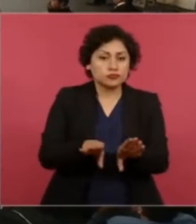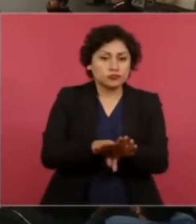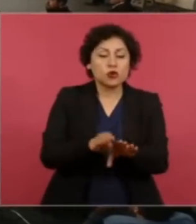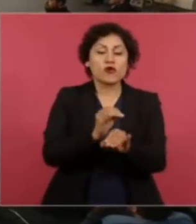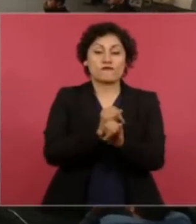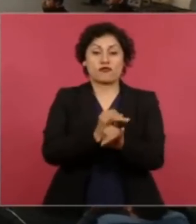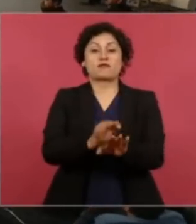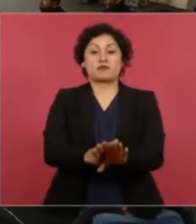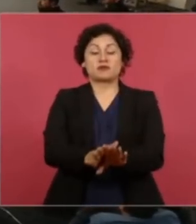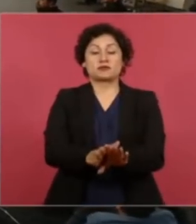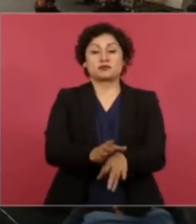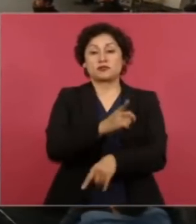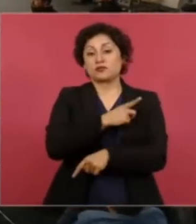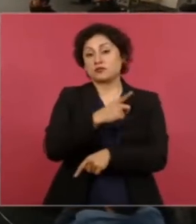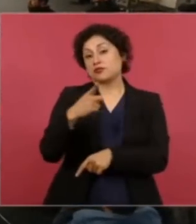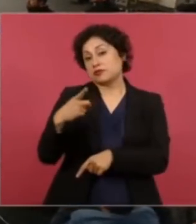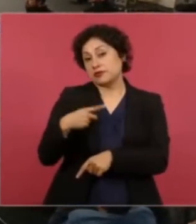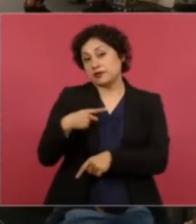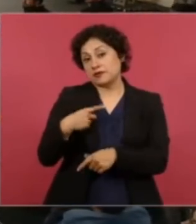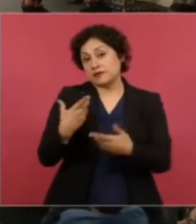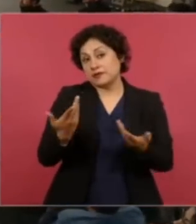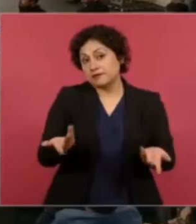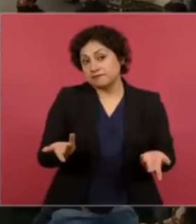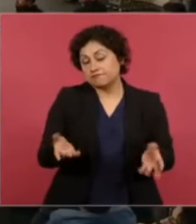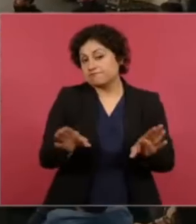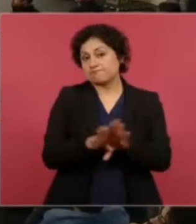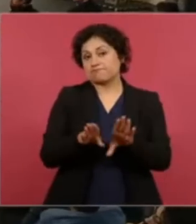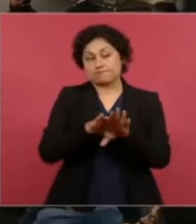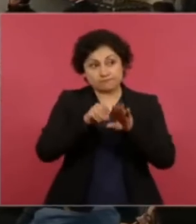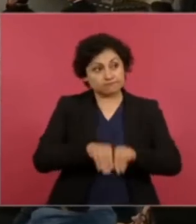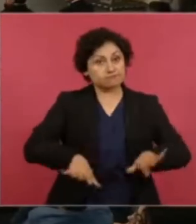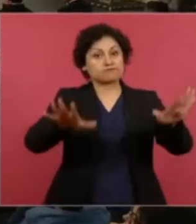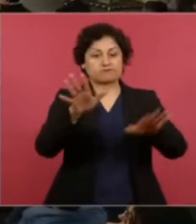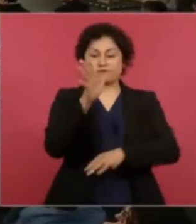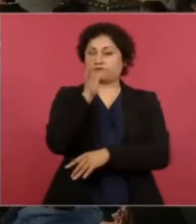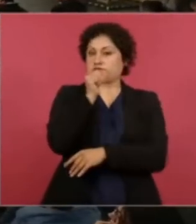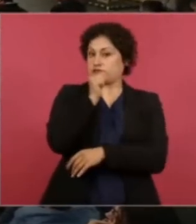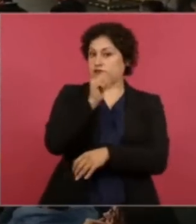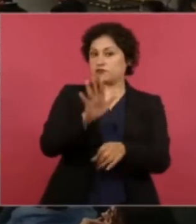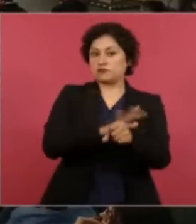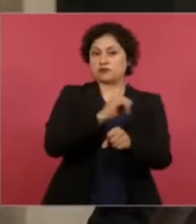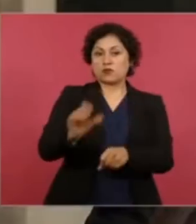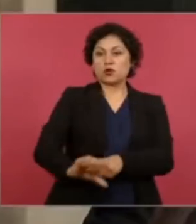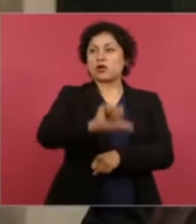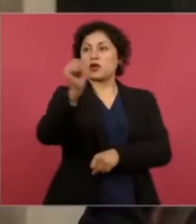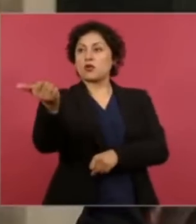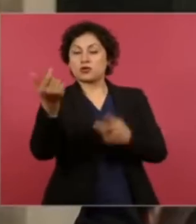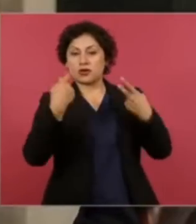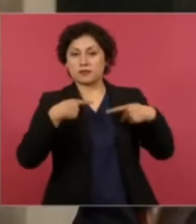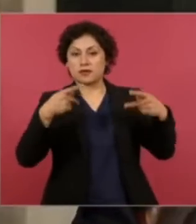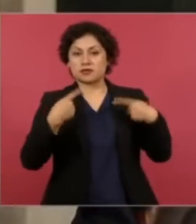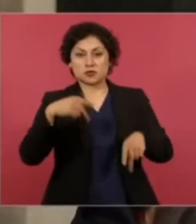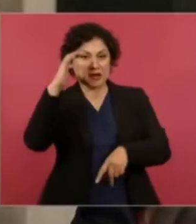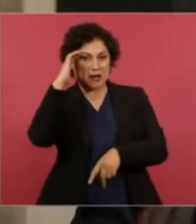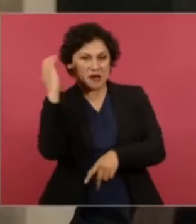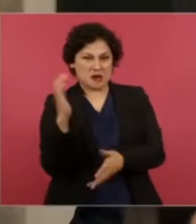Vamos a ir a la conferencia hoy, 26 de septiembre de 2026. Vamos a ir a lo que resolvió la